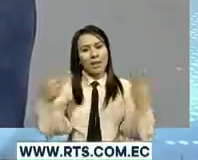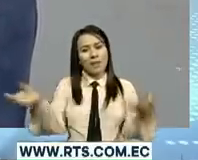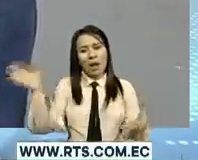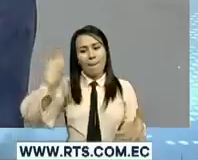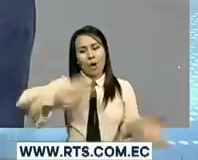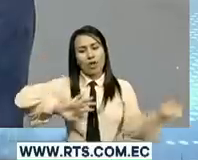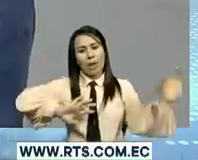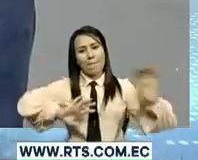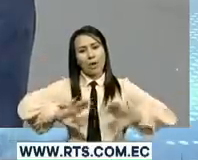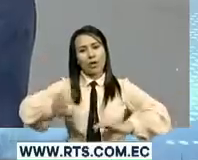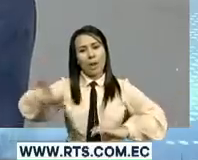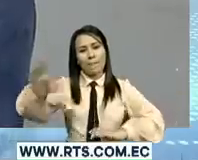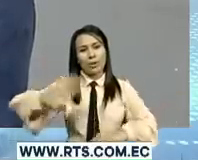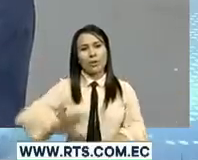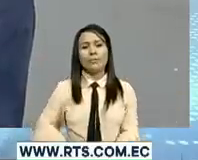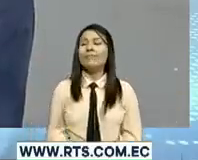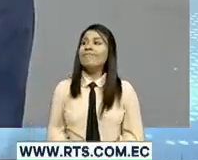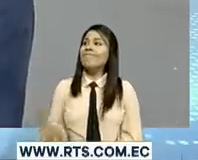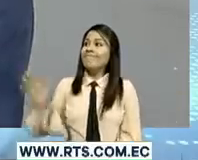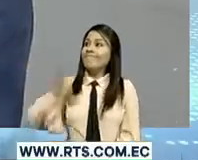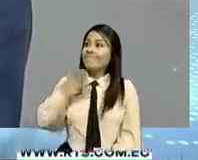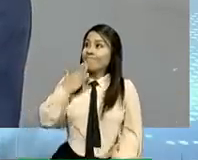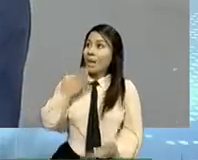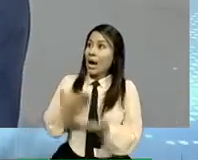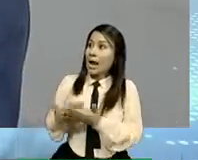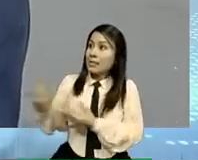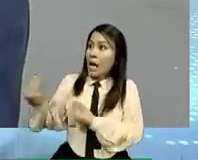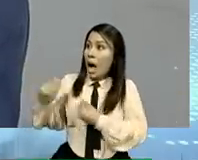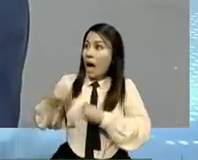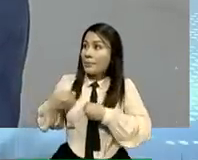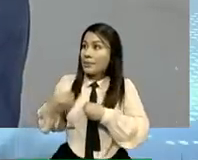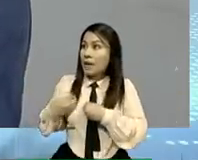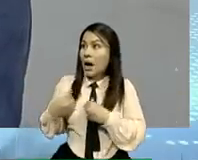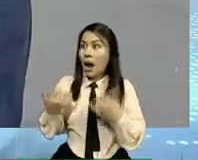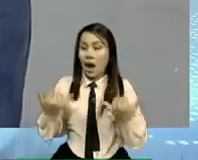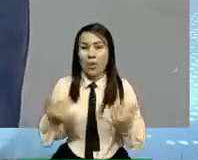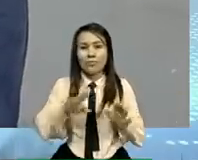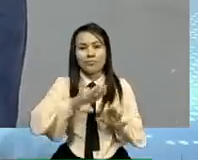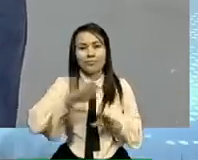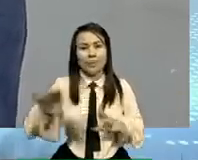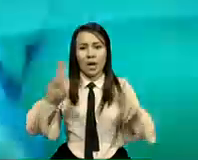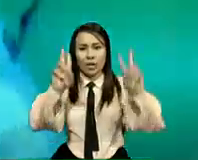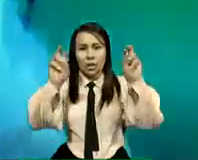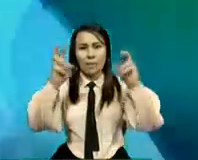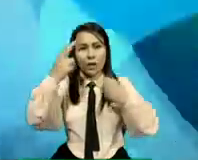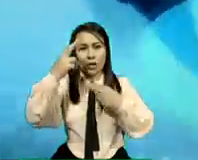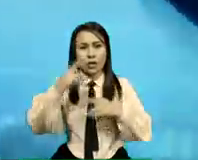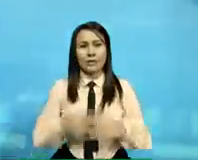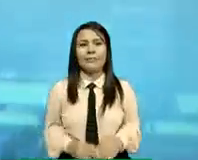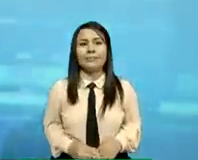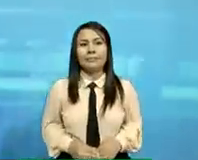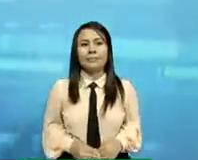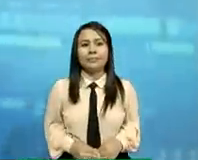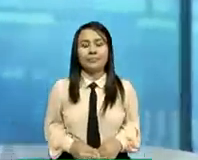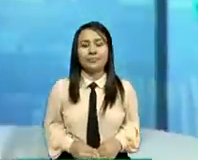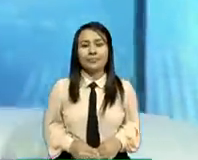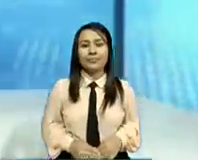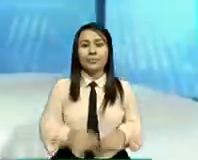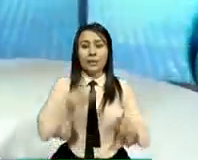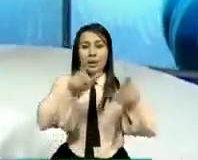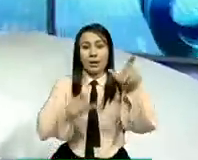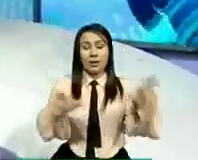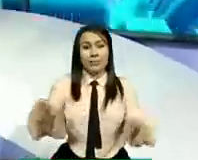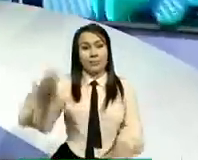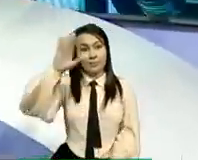rezanes. Moralito, muchas gracias por la información brindada. Vamos a otro tipo de información en este momento. Elementos de la policía de